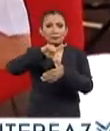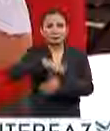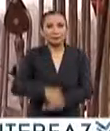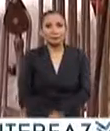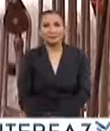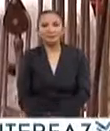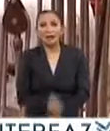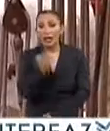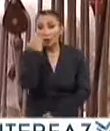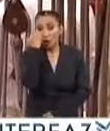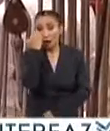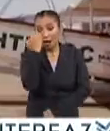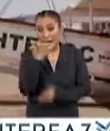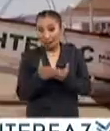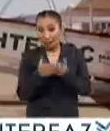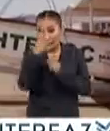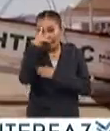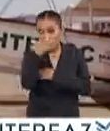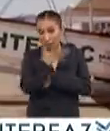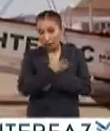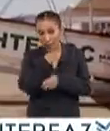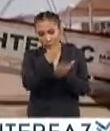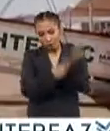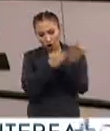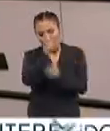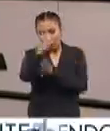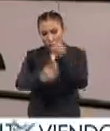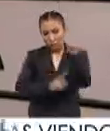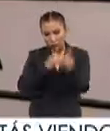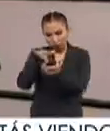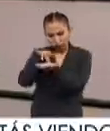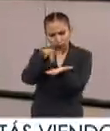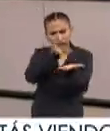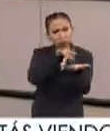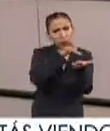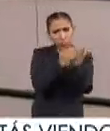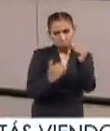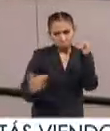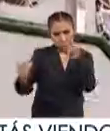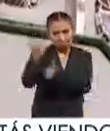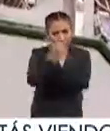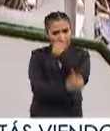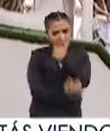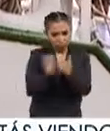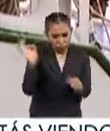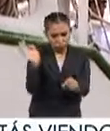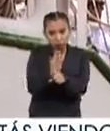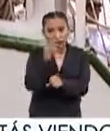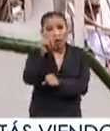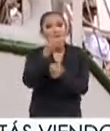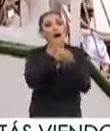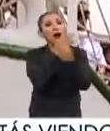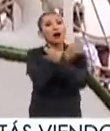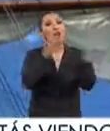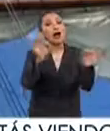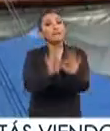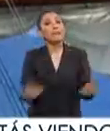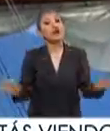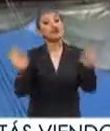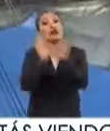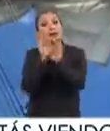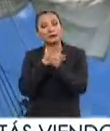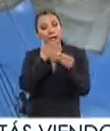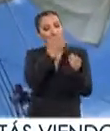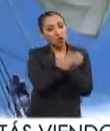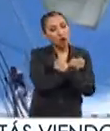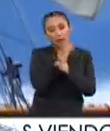Latinoamérica? La Escuela Naval de México cuenta con un programa deportivo y apoya a atletas de alto rendimiento, fortaleciendo el mensaje sobre la importancia de